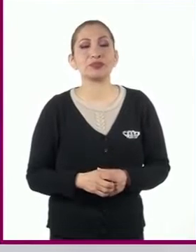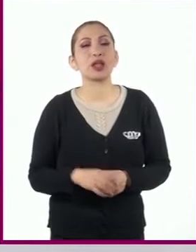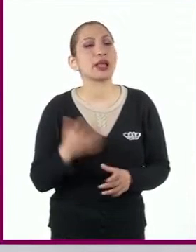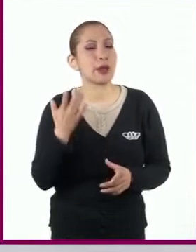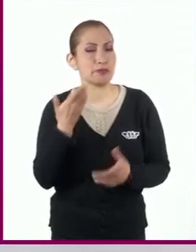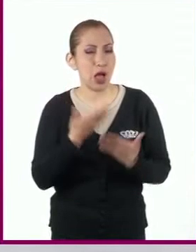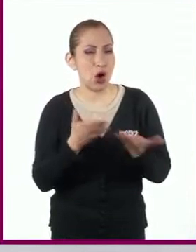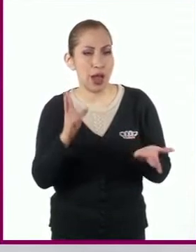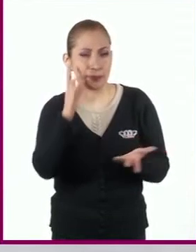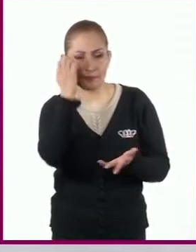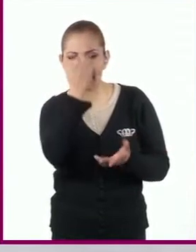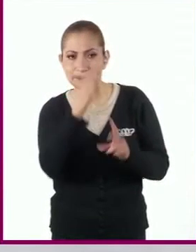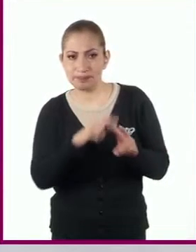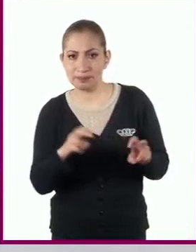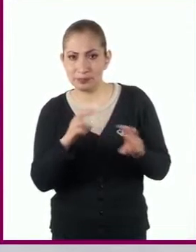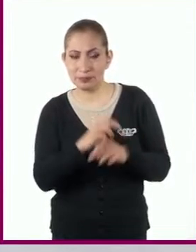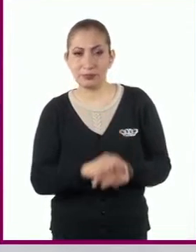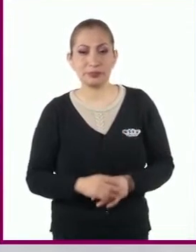te parece si la analizamos?